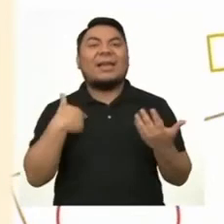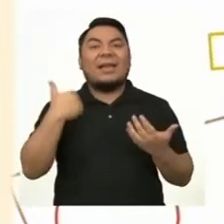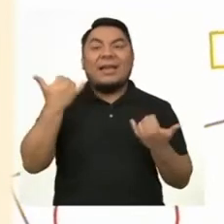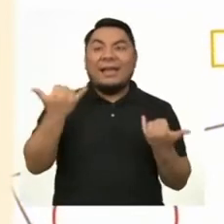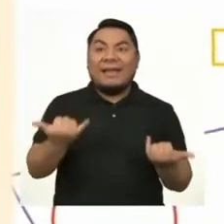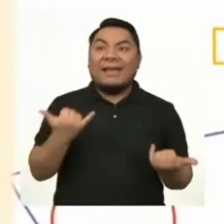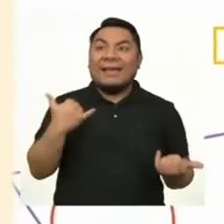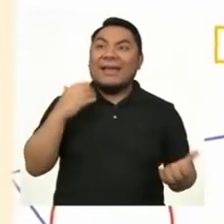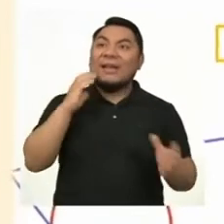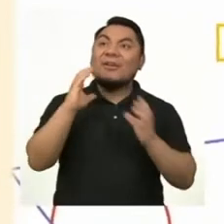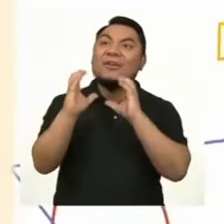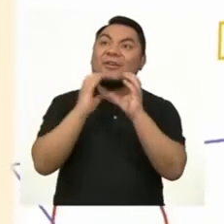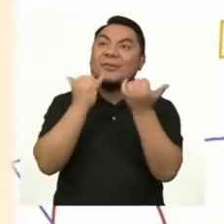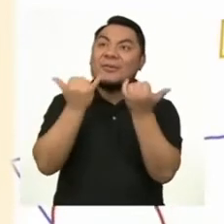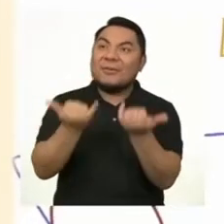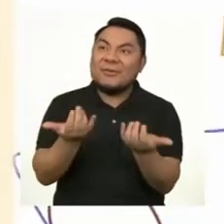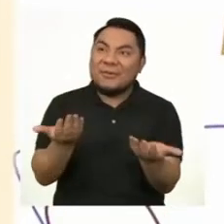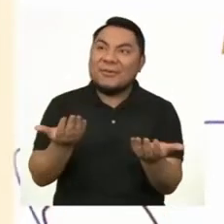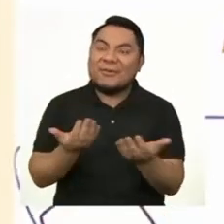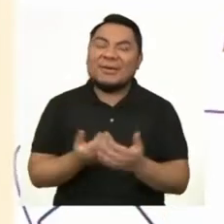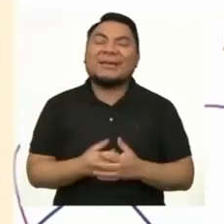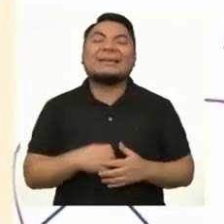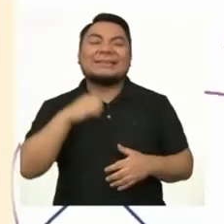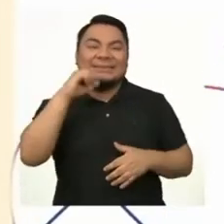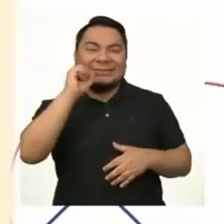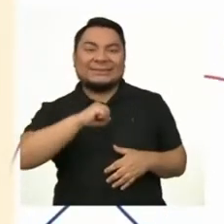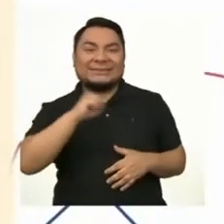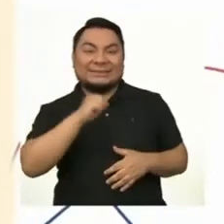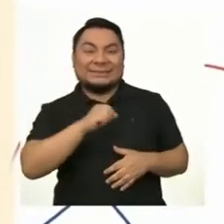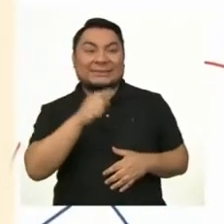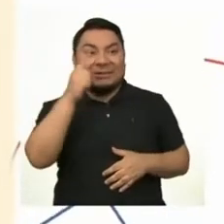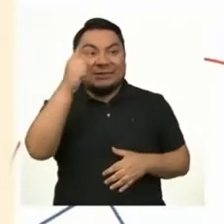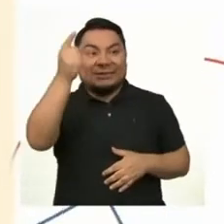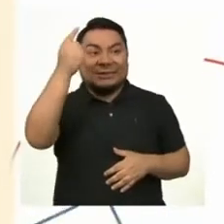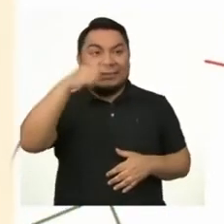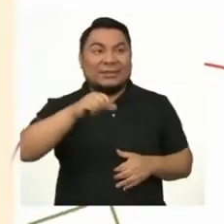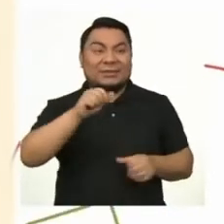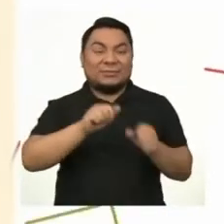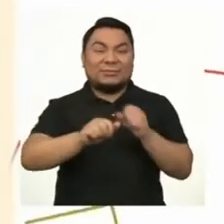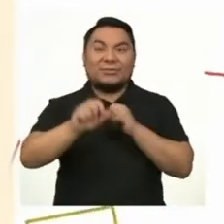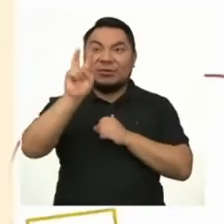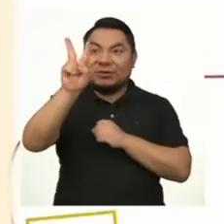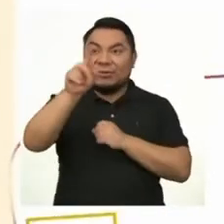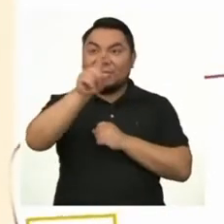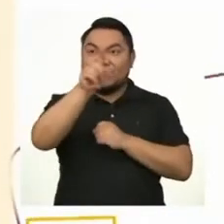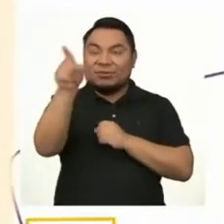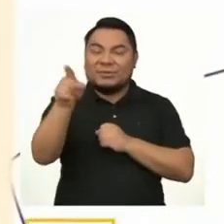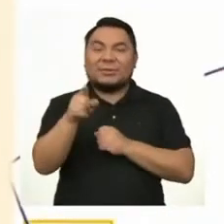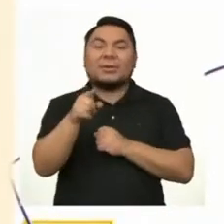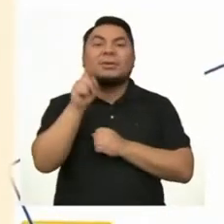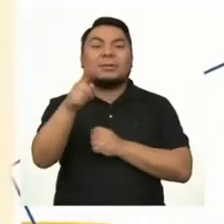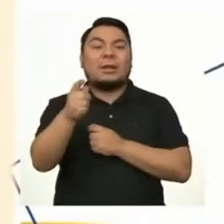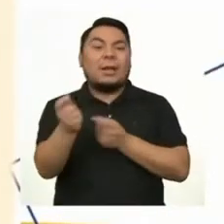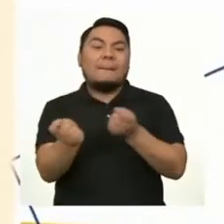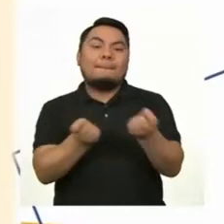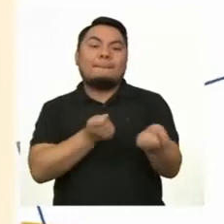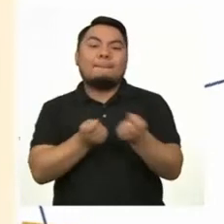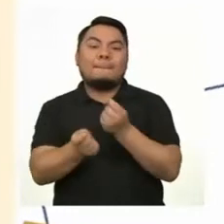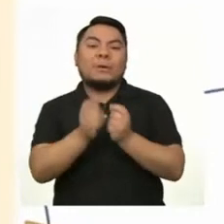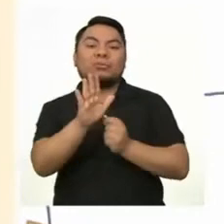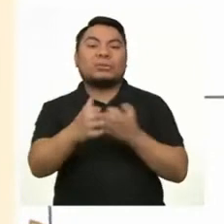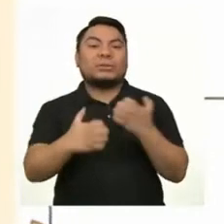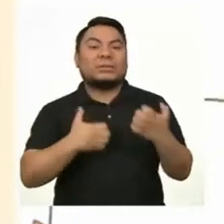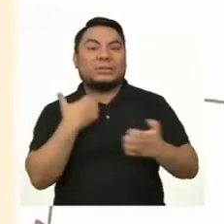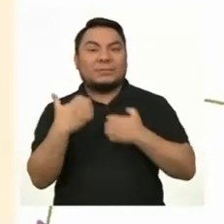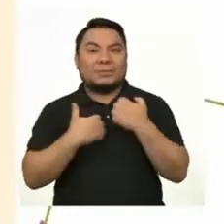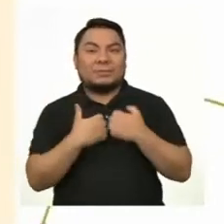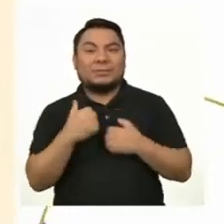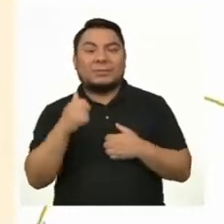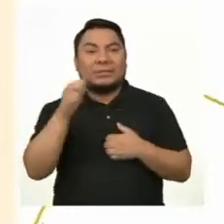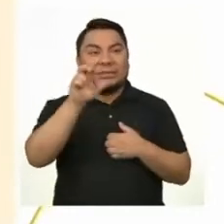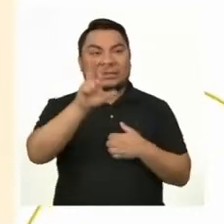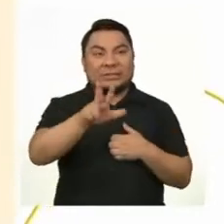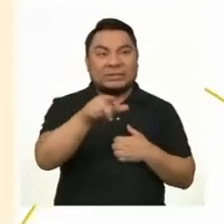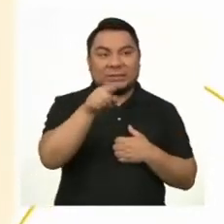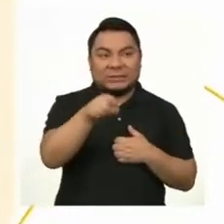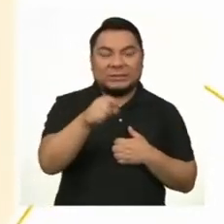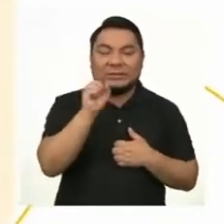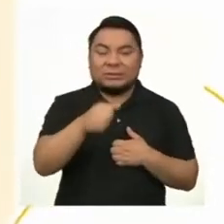estábamos hablando. Sí, y luego sigue el número 2. Maneja tus emociones. Número